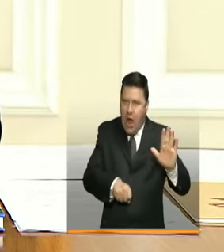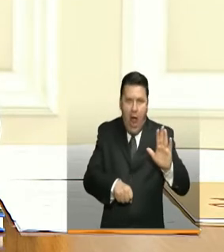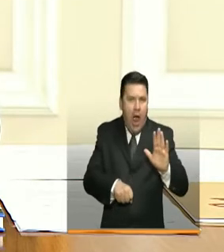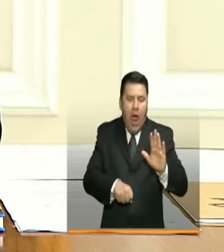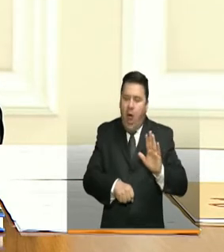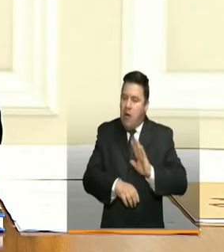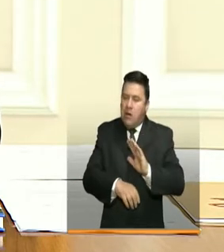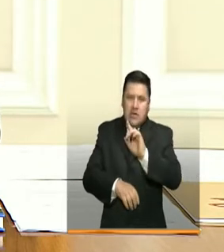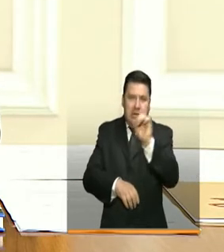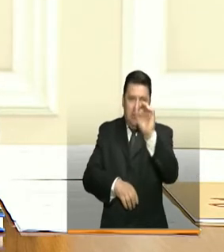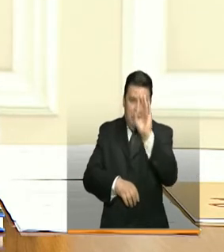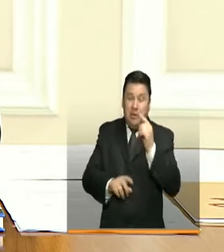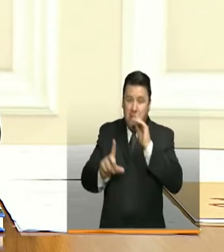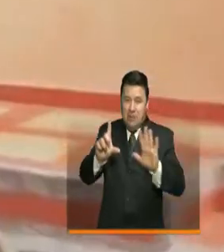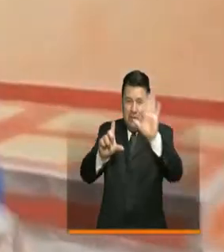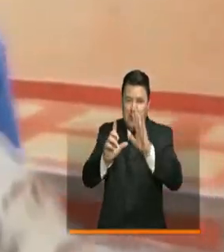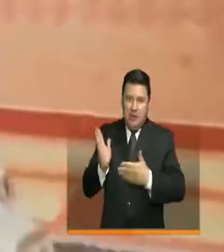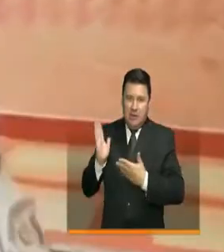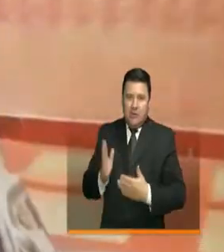compartir el siguiente video.